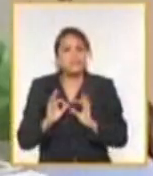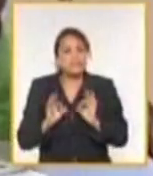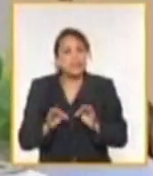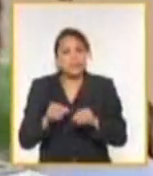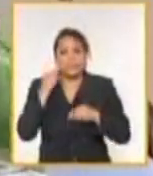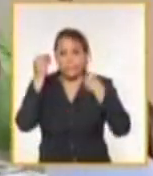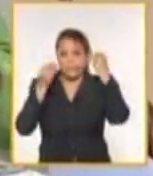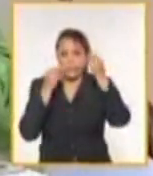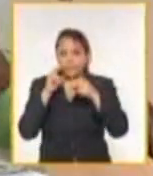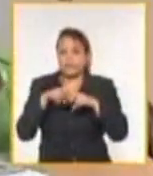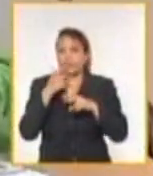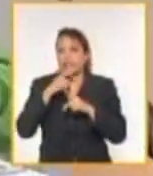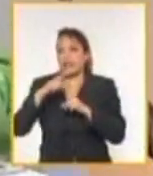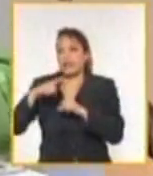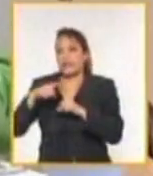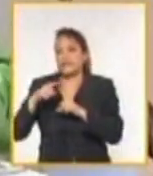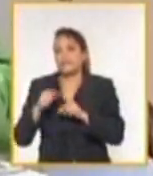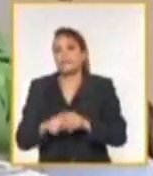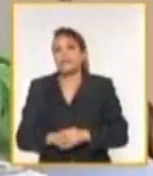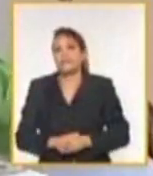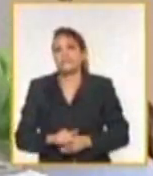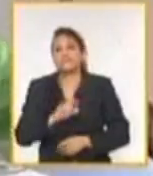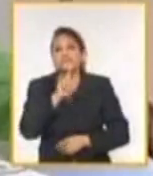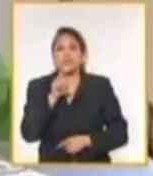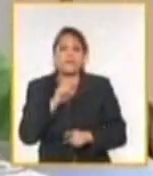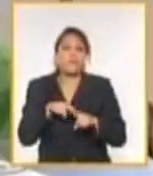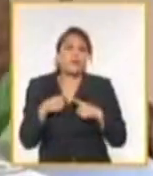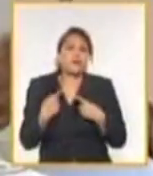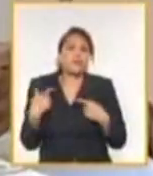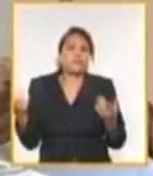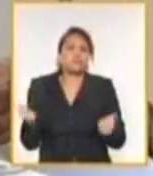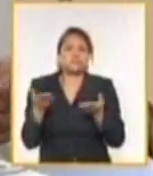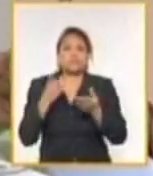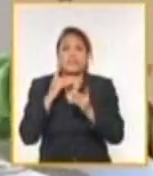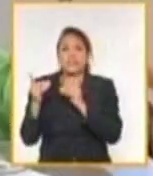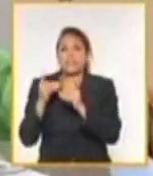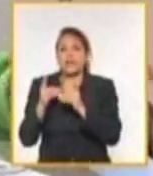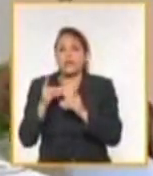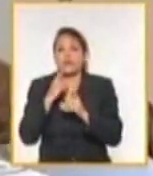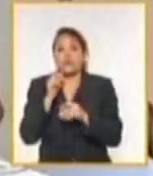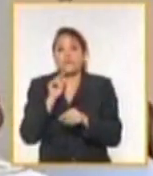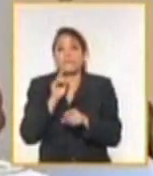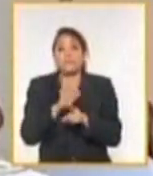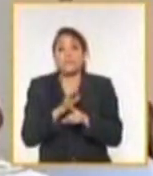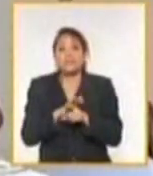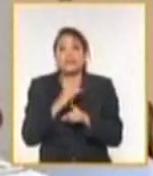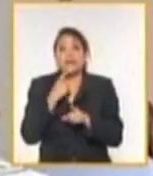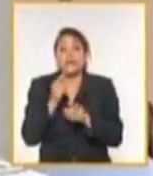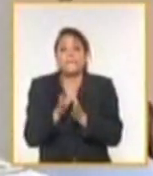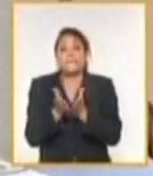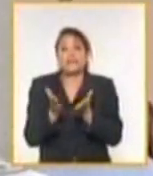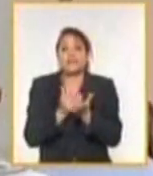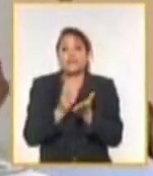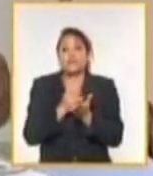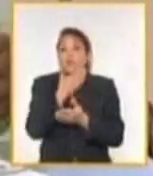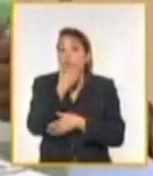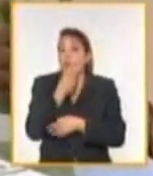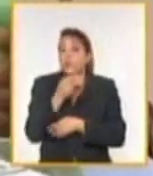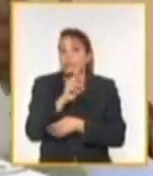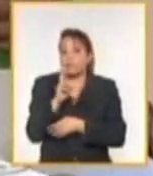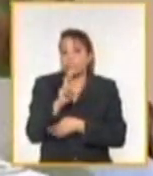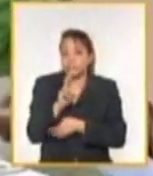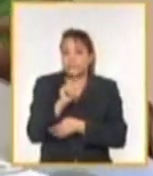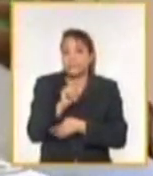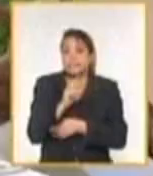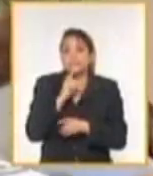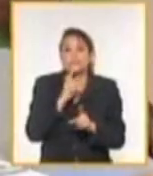Hart. ¿Y por qué promueve este diálogo? Que lo hace precisamente desde el periódico Juventud Rebelde. Es impresionante los